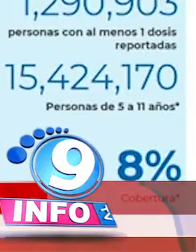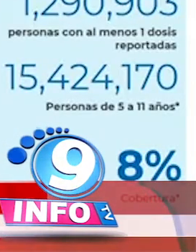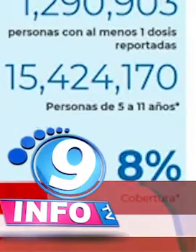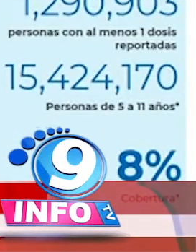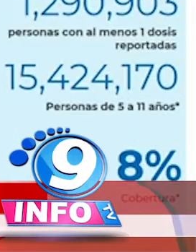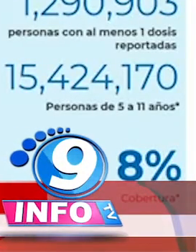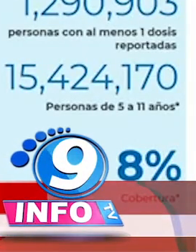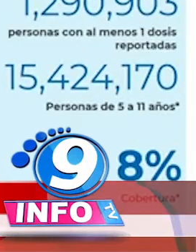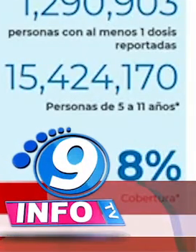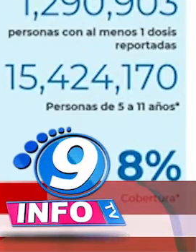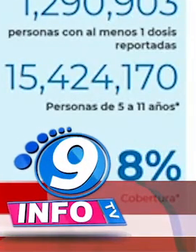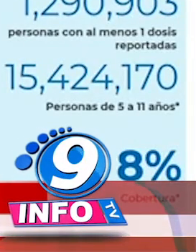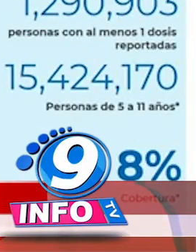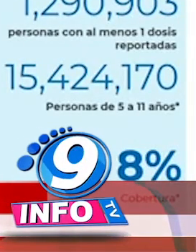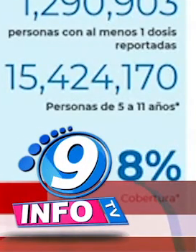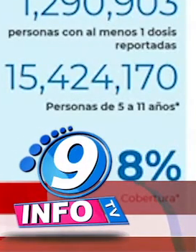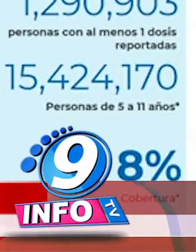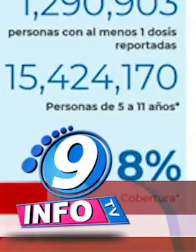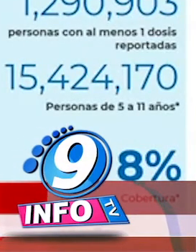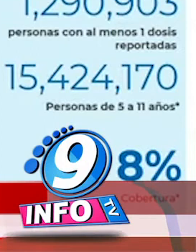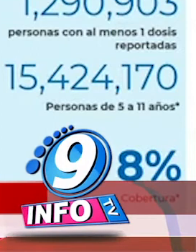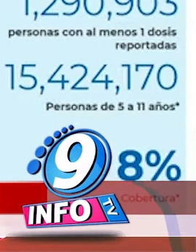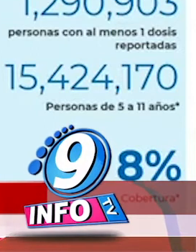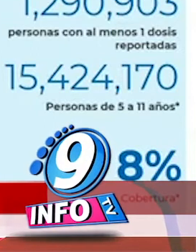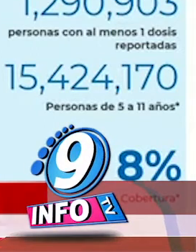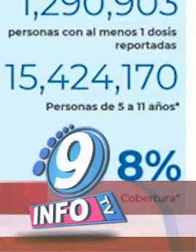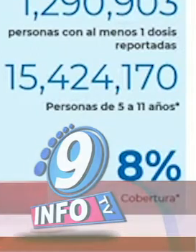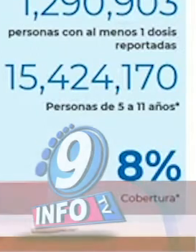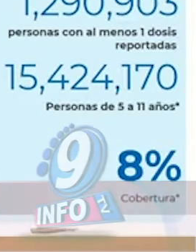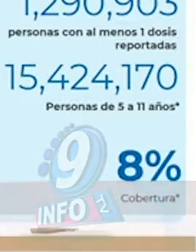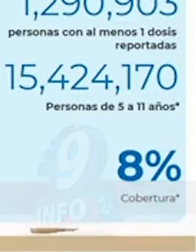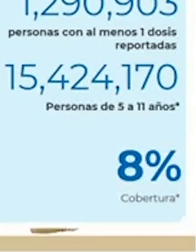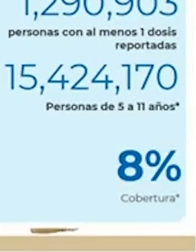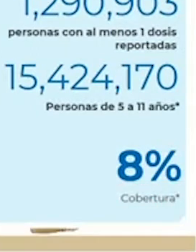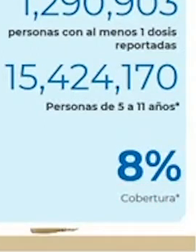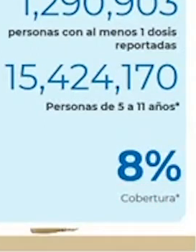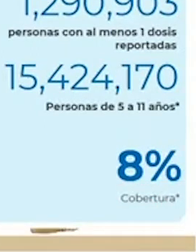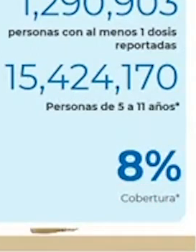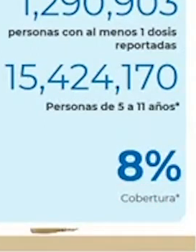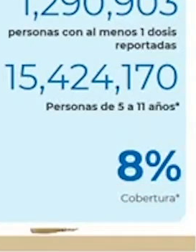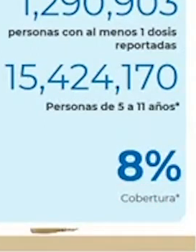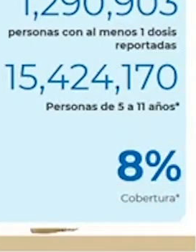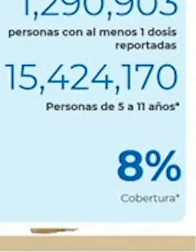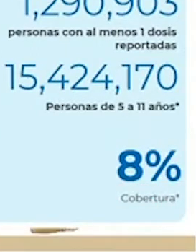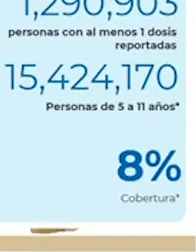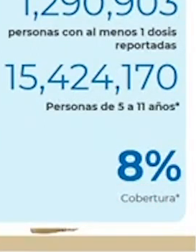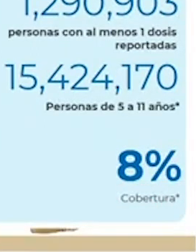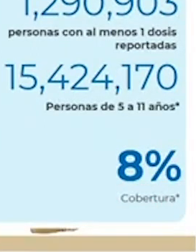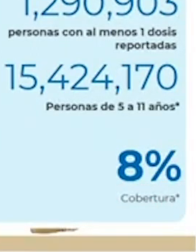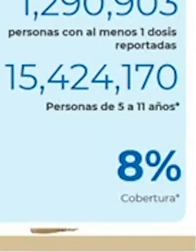continúa abierto en el sitio de vacuna punto salud punto gob.mx el informe técnico diaria